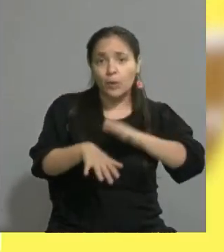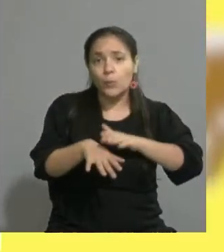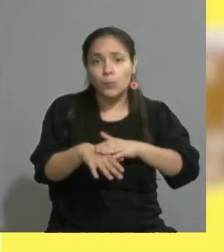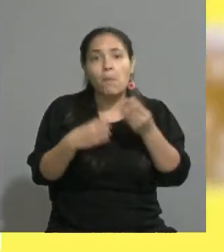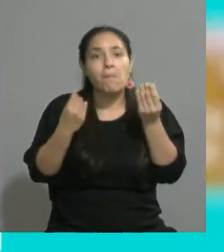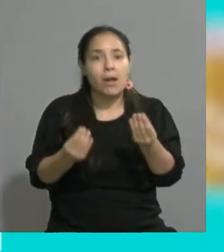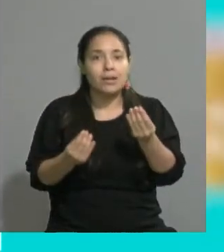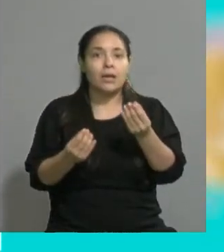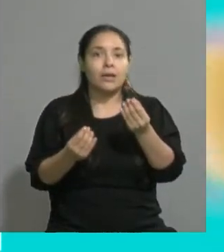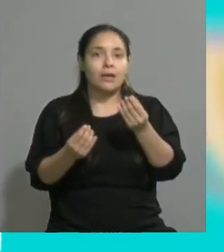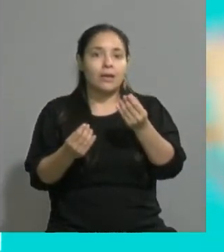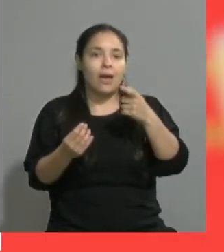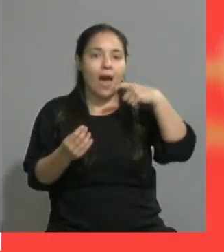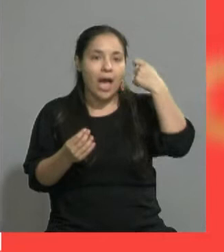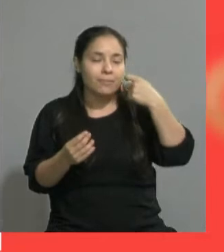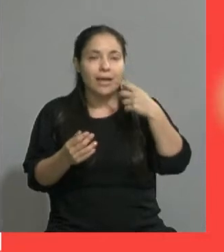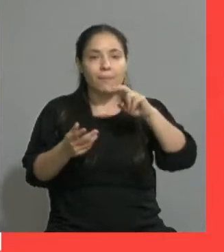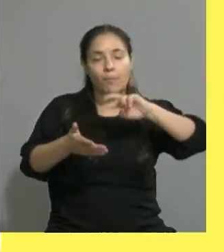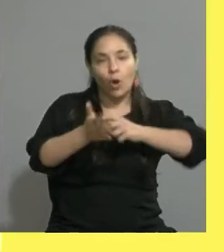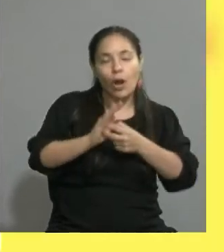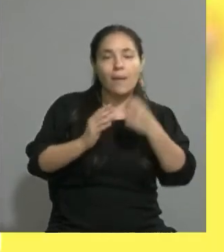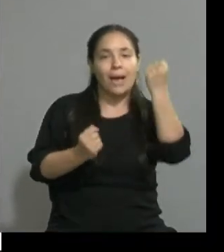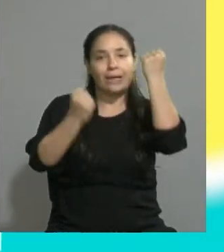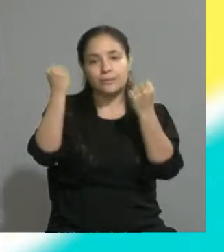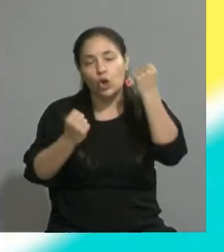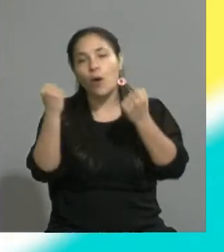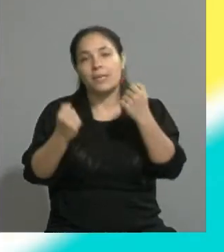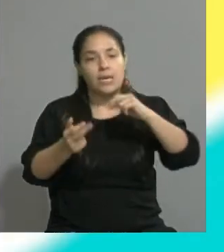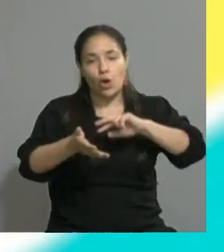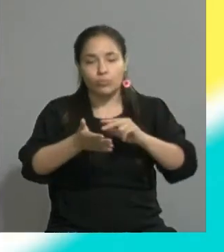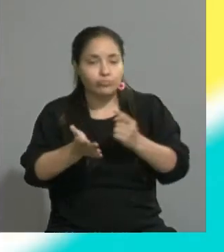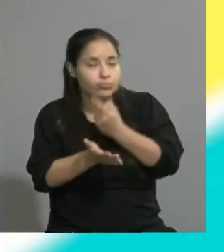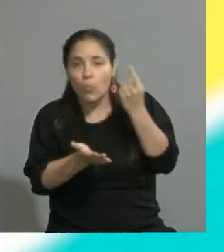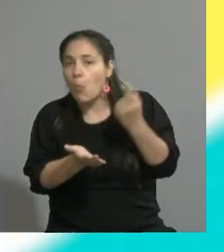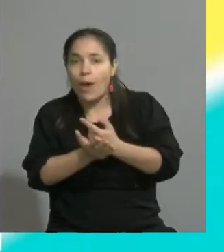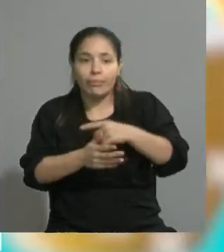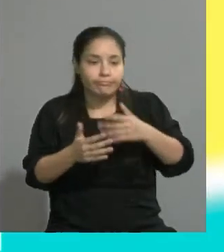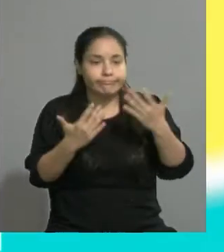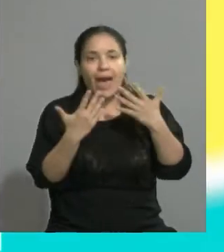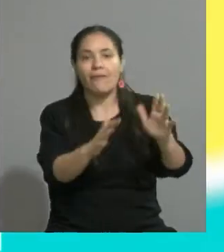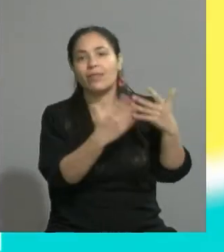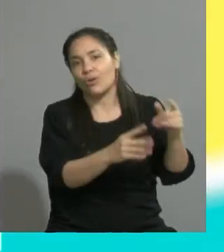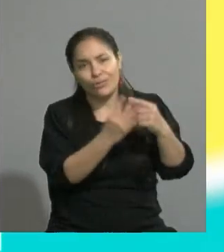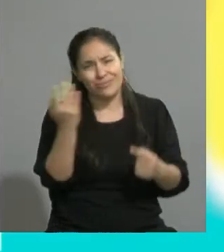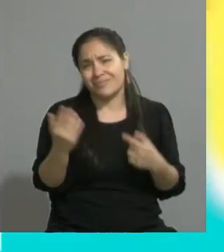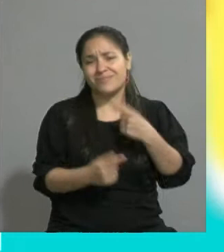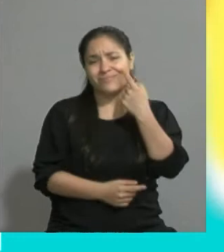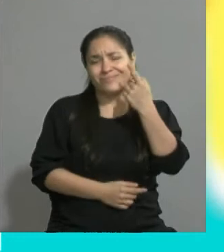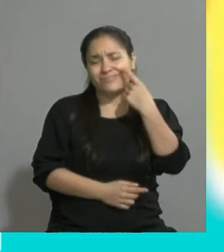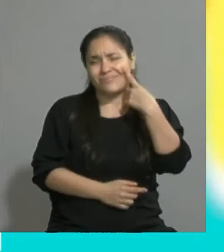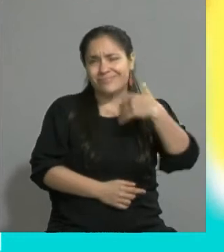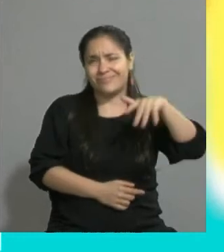agudizó la expulsión con la situación económica, con el abandono. Bueno, todo lo que conocemos nosotros pasa con los